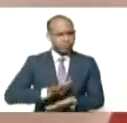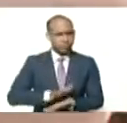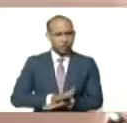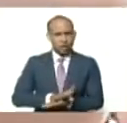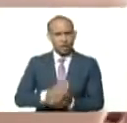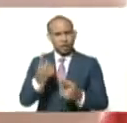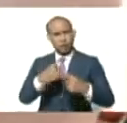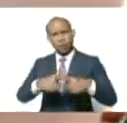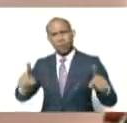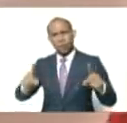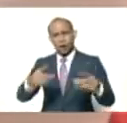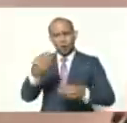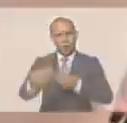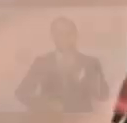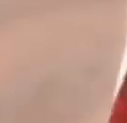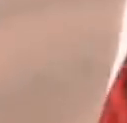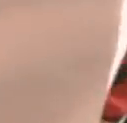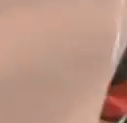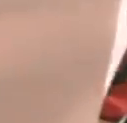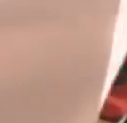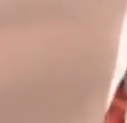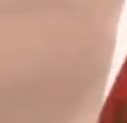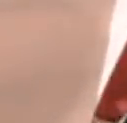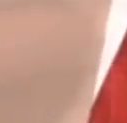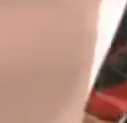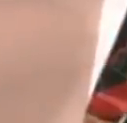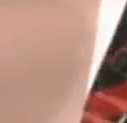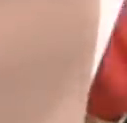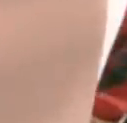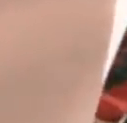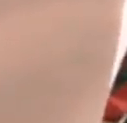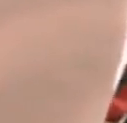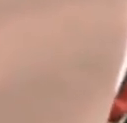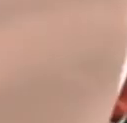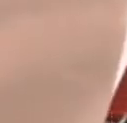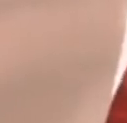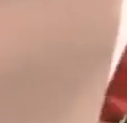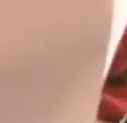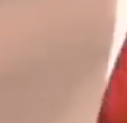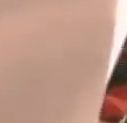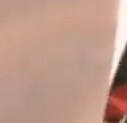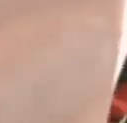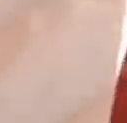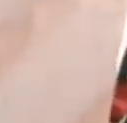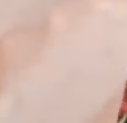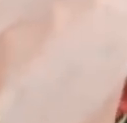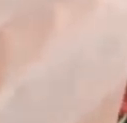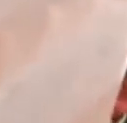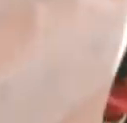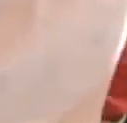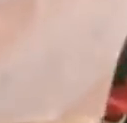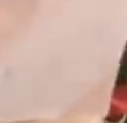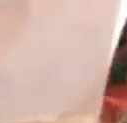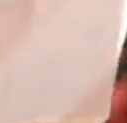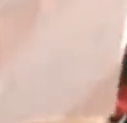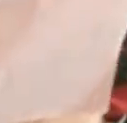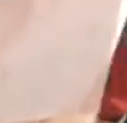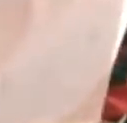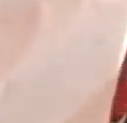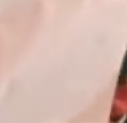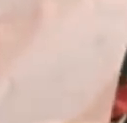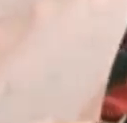embargo, armado y dispuesto a la defensa integral de la nación bajo la doctrina chavista de la